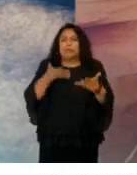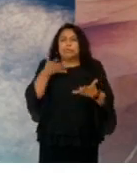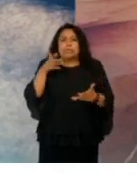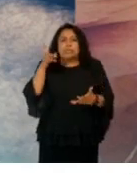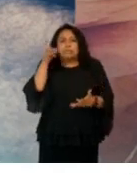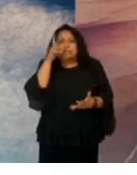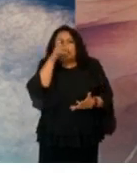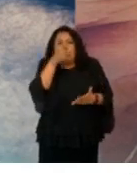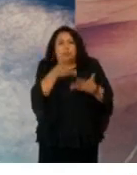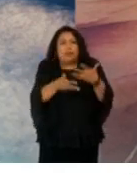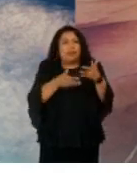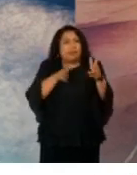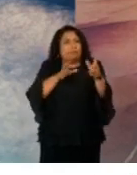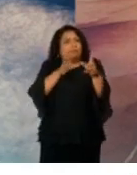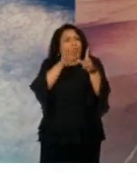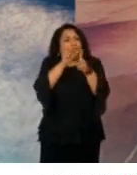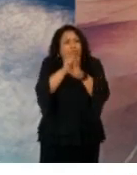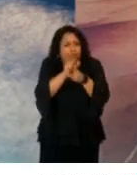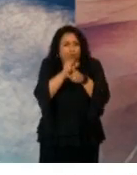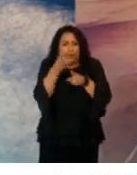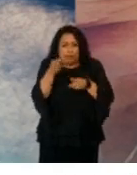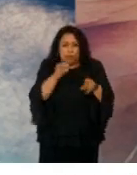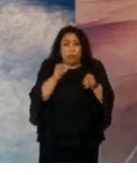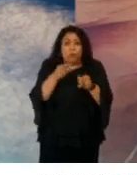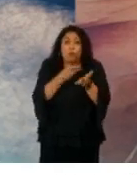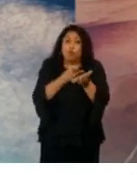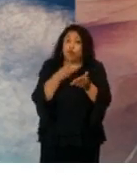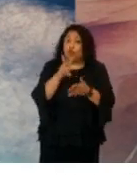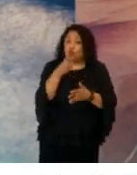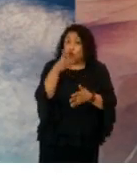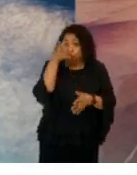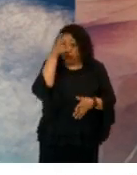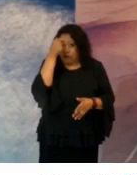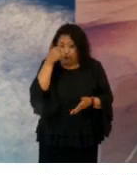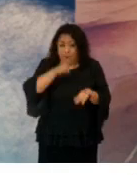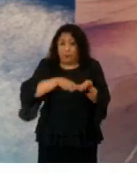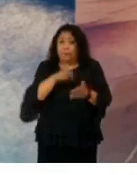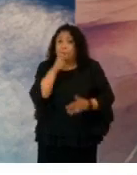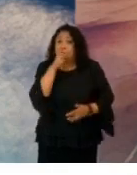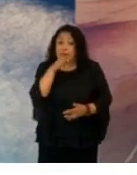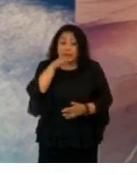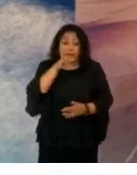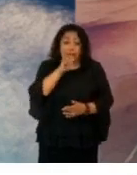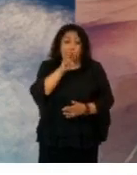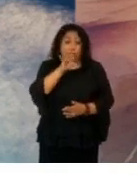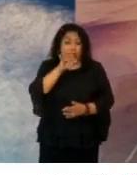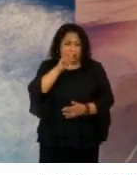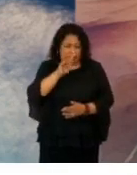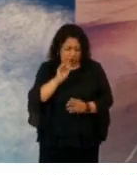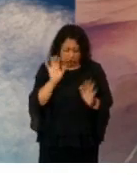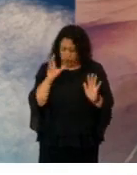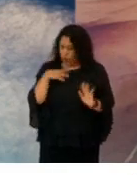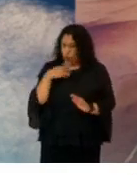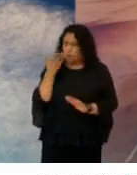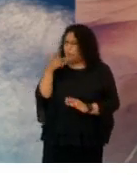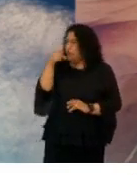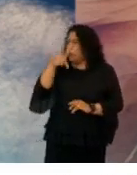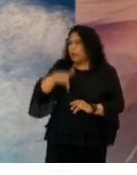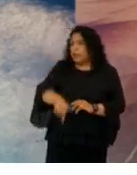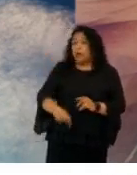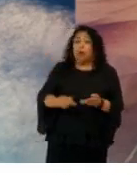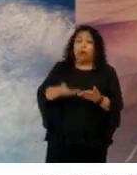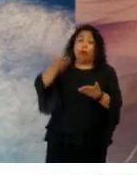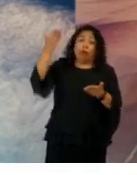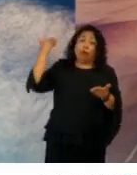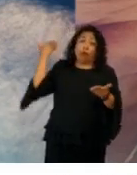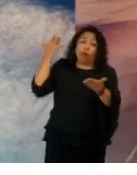los desafíos de esos movimientos en el doble sentido de la palabra? Y desde luego no les voy a pedir aquí que hagamos historia de